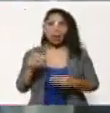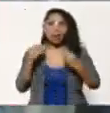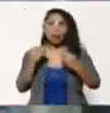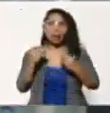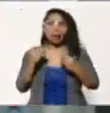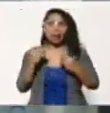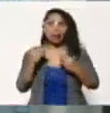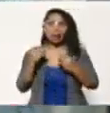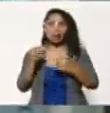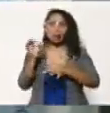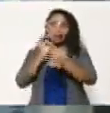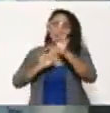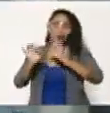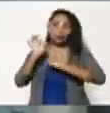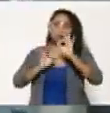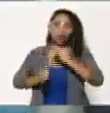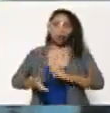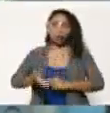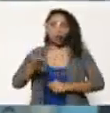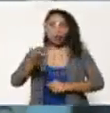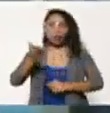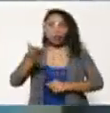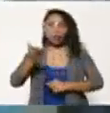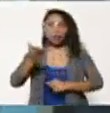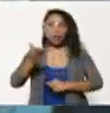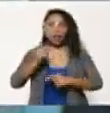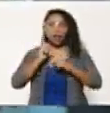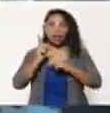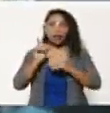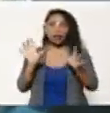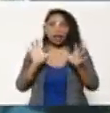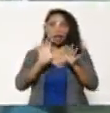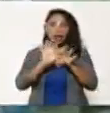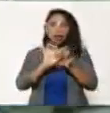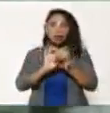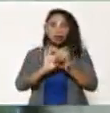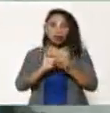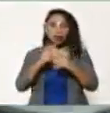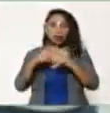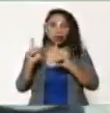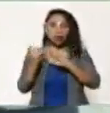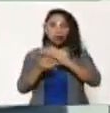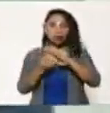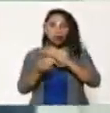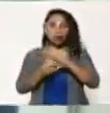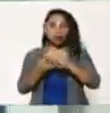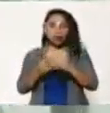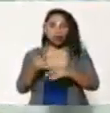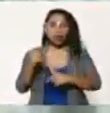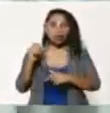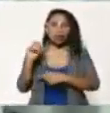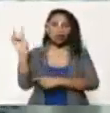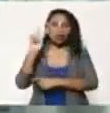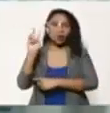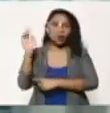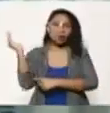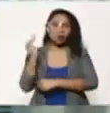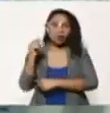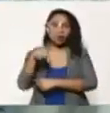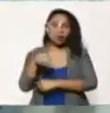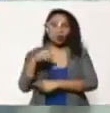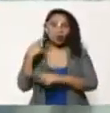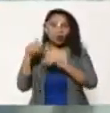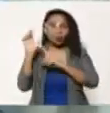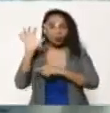nos ofrezca los detalles y la importancia de estas articulaciones entre varias instituciones para el retorno de venezolano en nuestro país bueno hoy